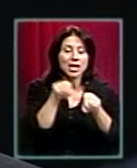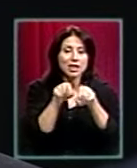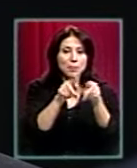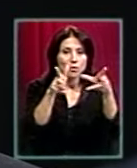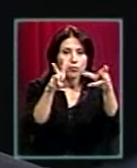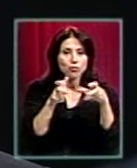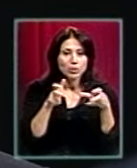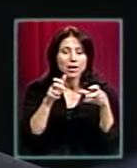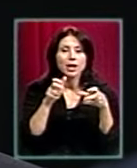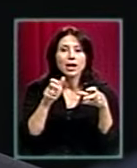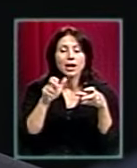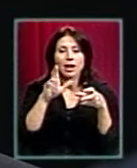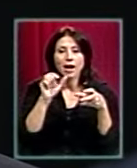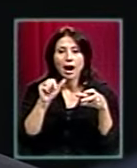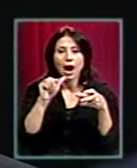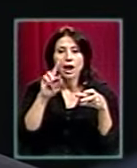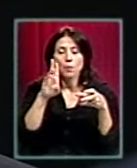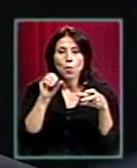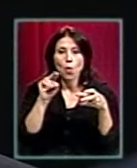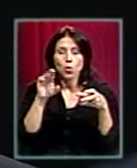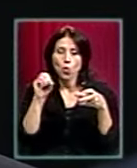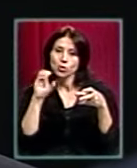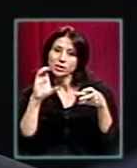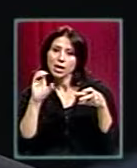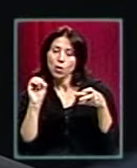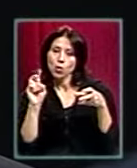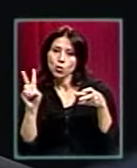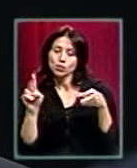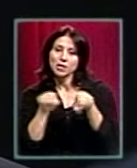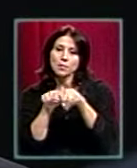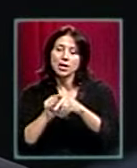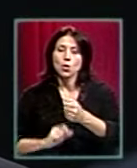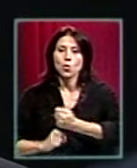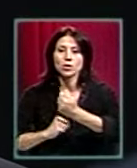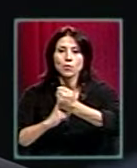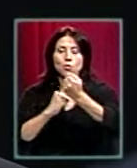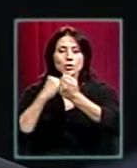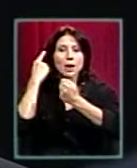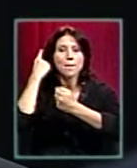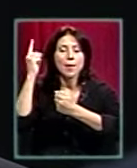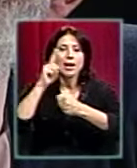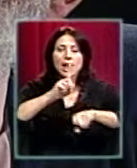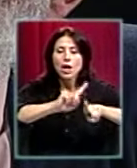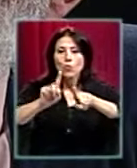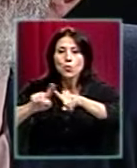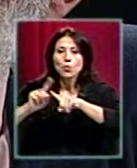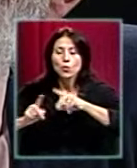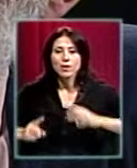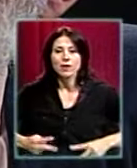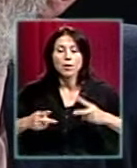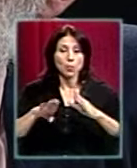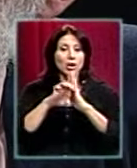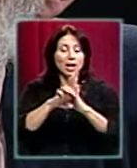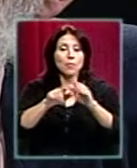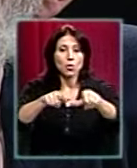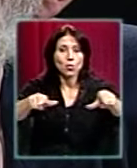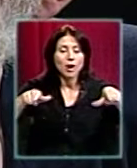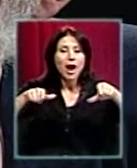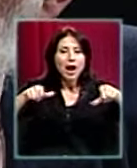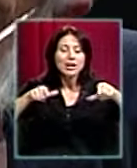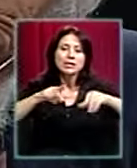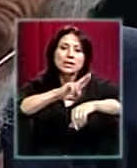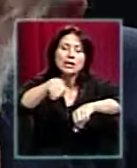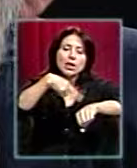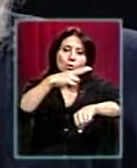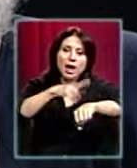carbono, contribuyan a la conservación de la biodiversidad, por ejemplo en los corredores biológicos, en las áreas de amortiguamiento de los parques